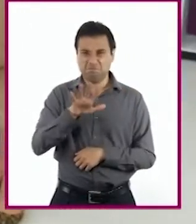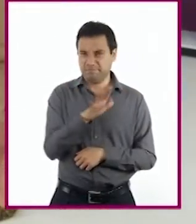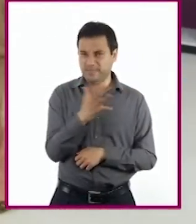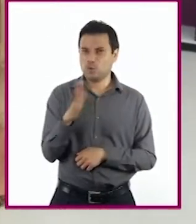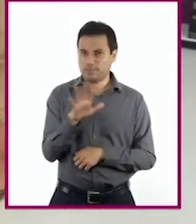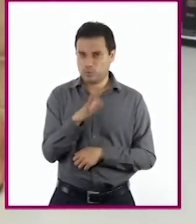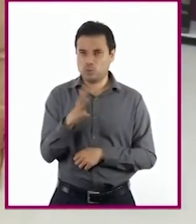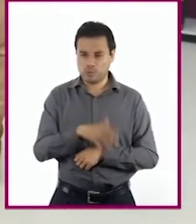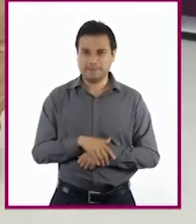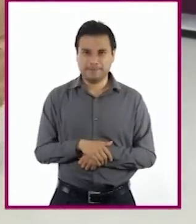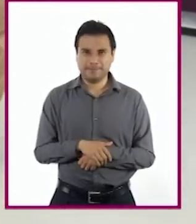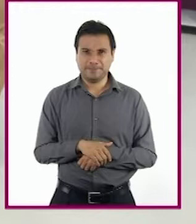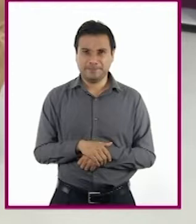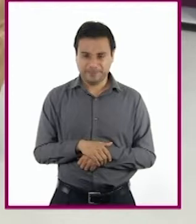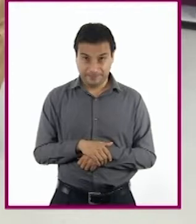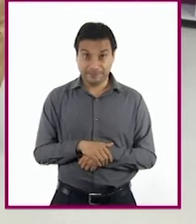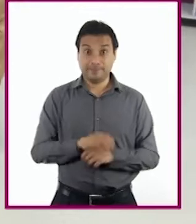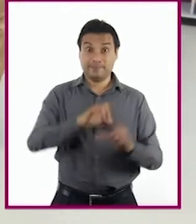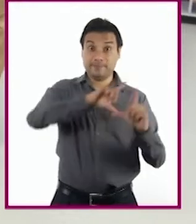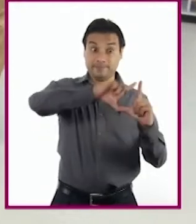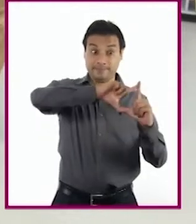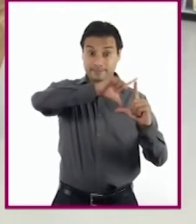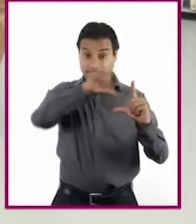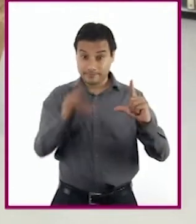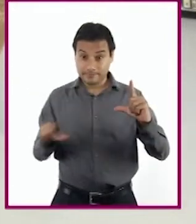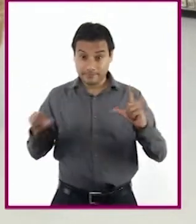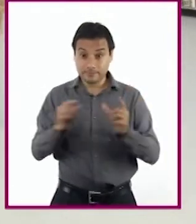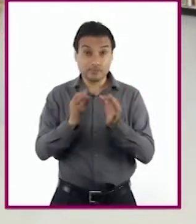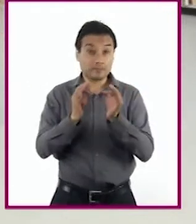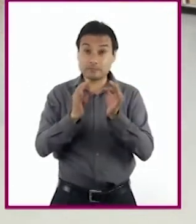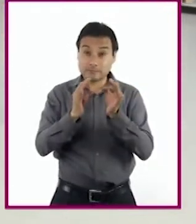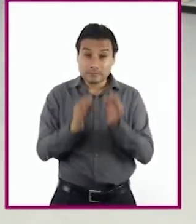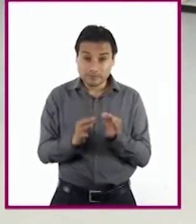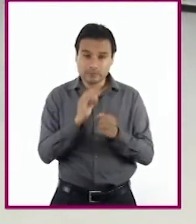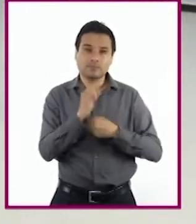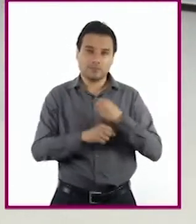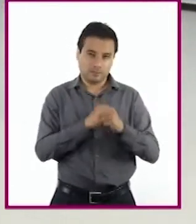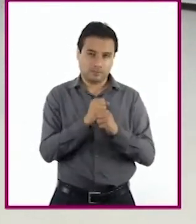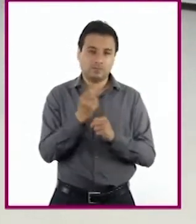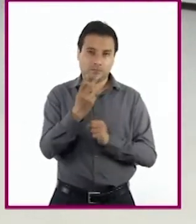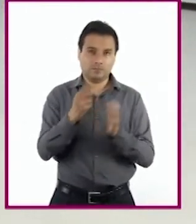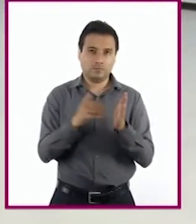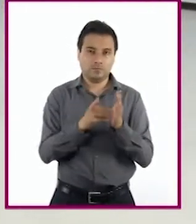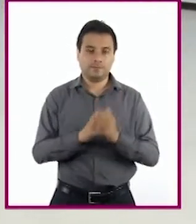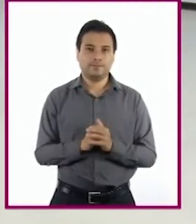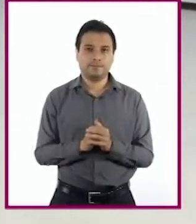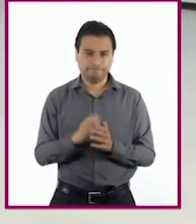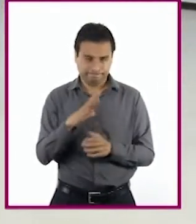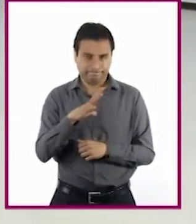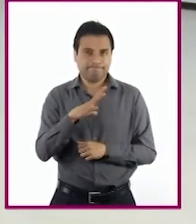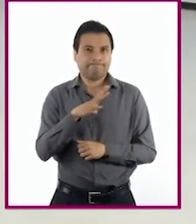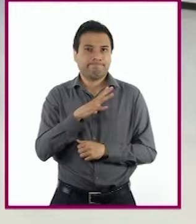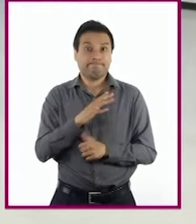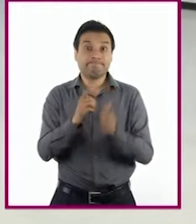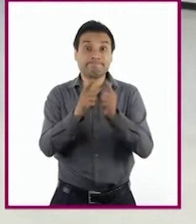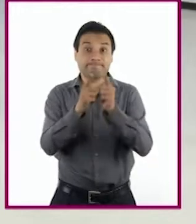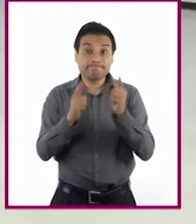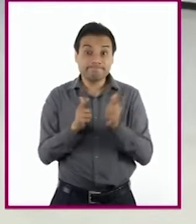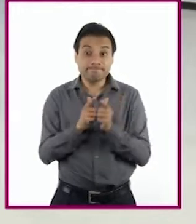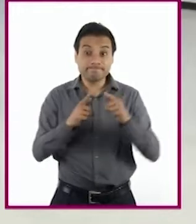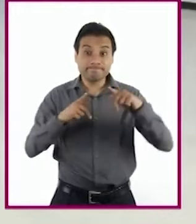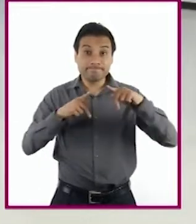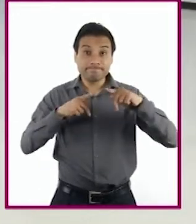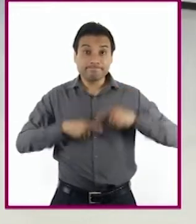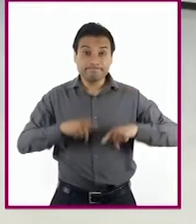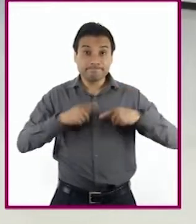del país y a nivel federal desde el año 2000. Sin embargo, aún hay grupos de personas que buscan